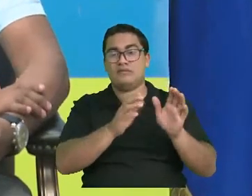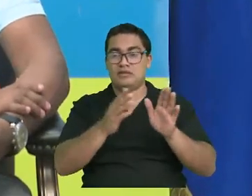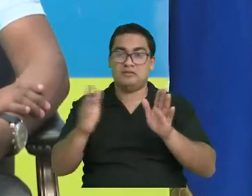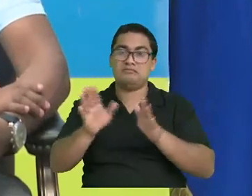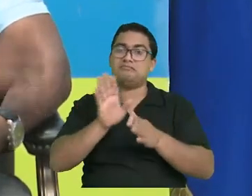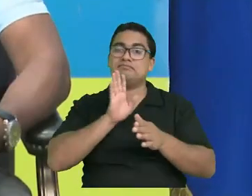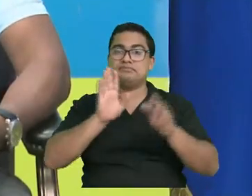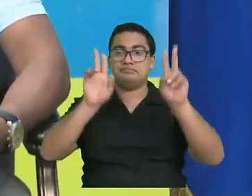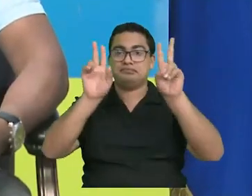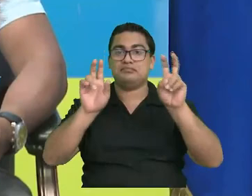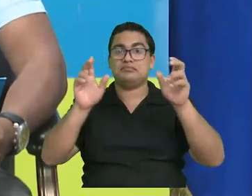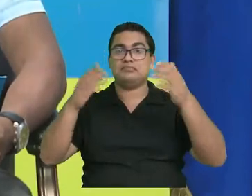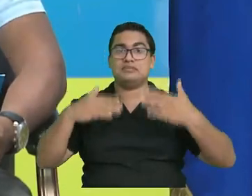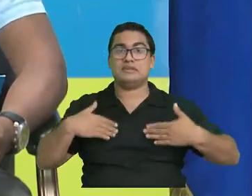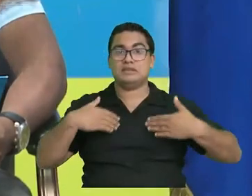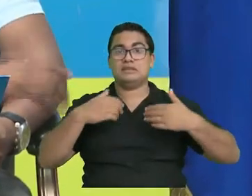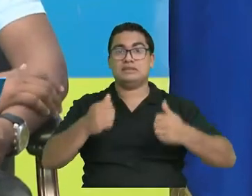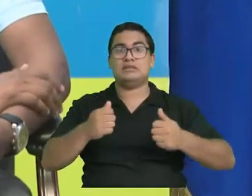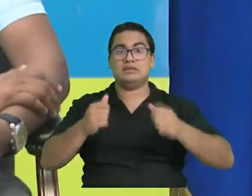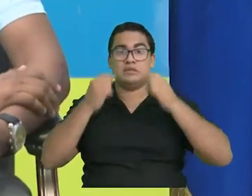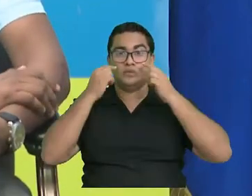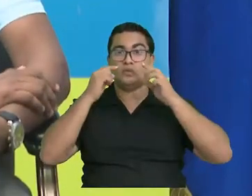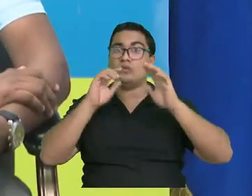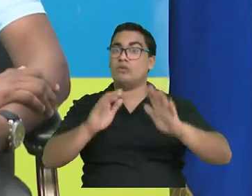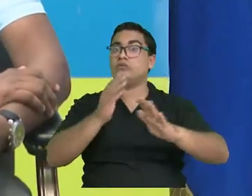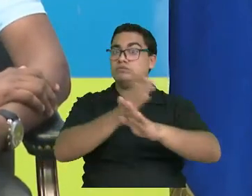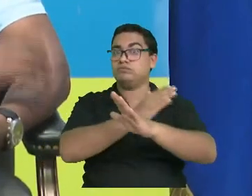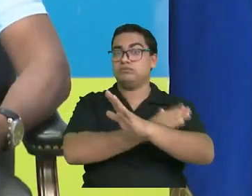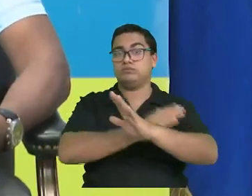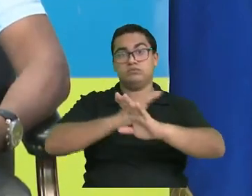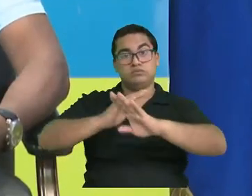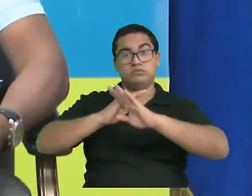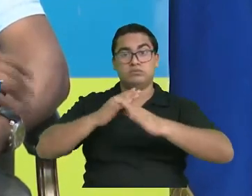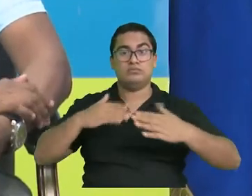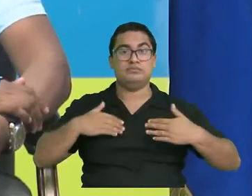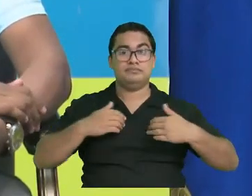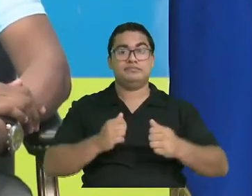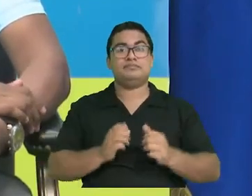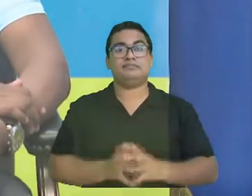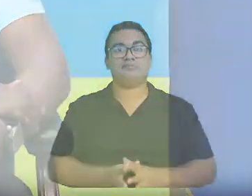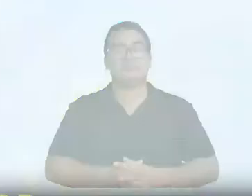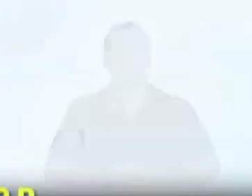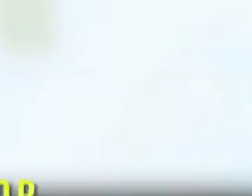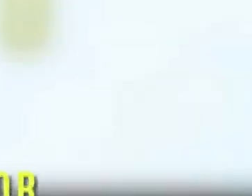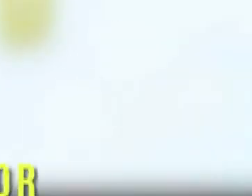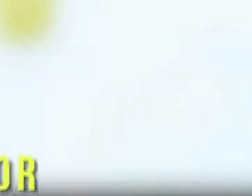sobre temas de salud. Y qué mejor de la prevención. Recuerde que prevenir también es salud.